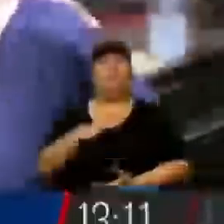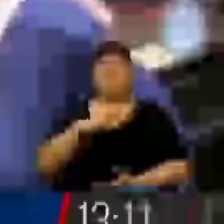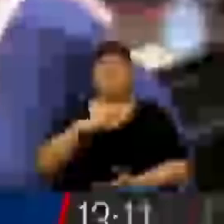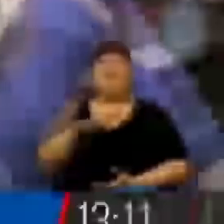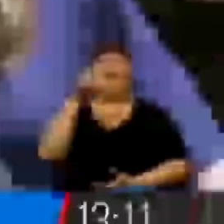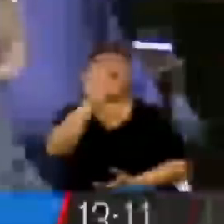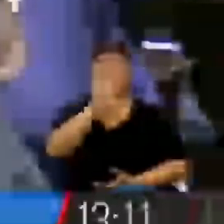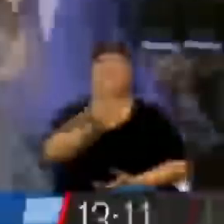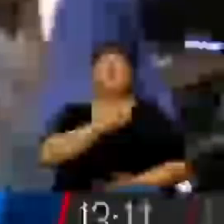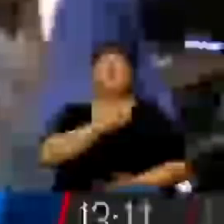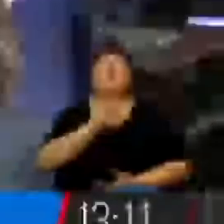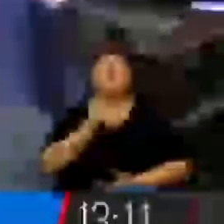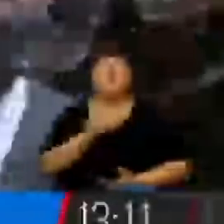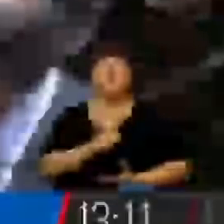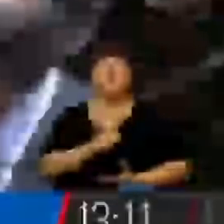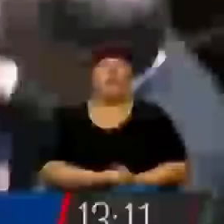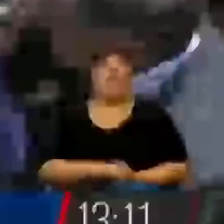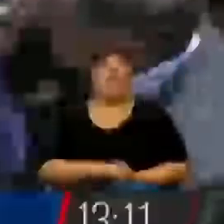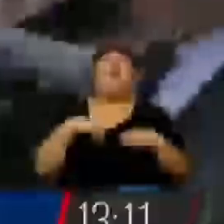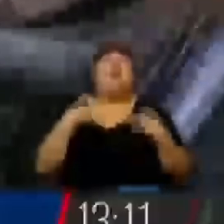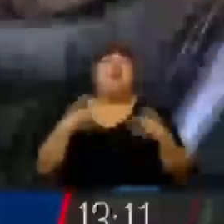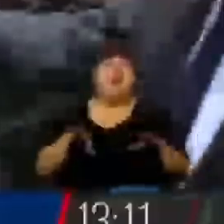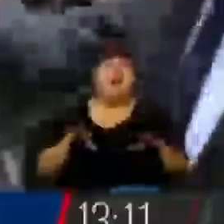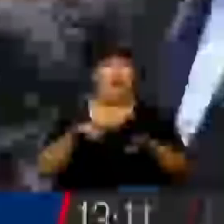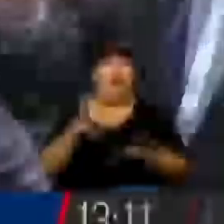con la diputada...